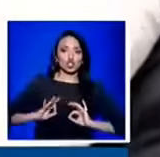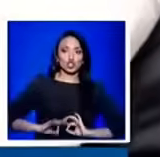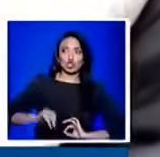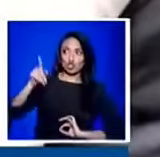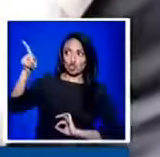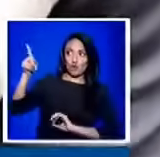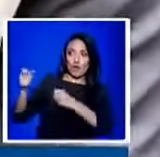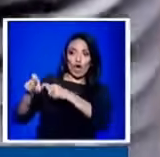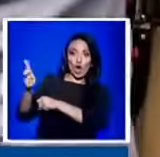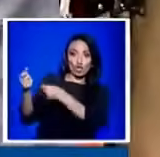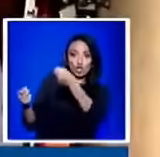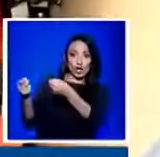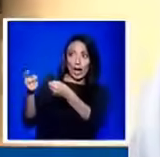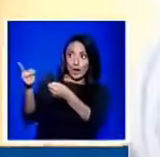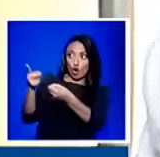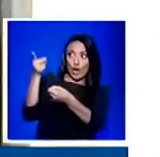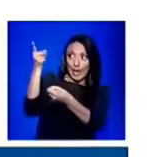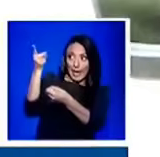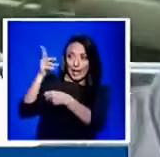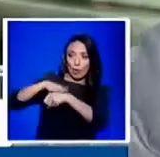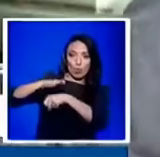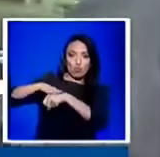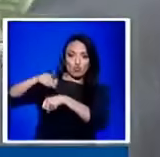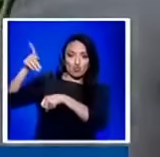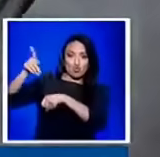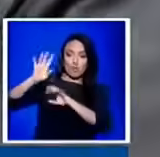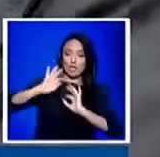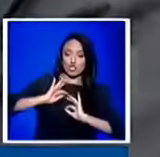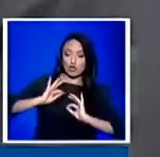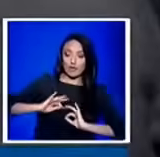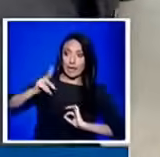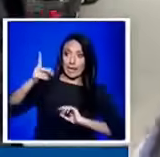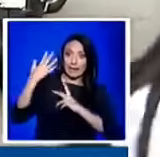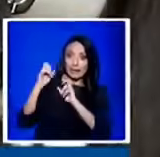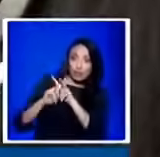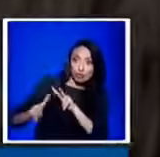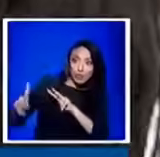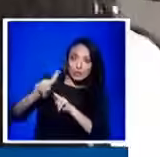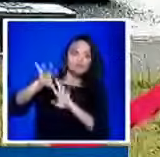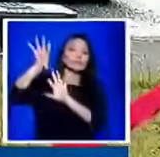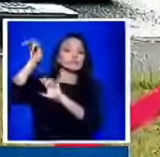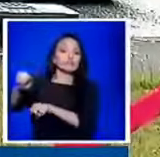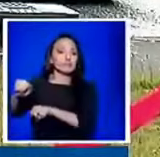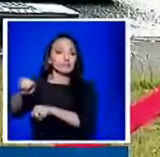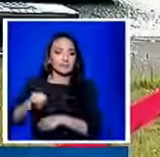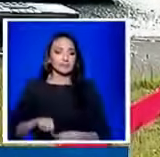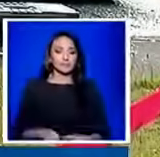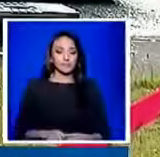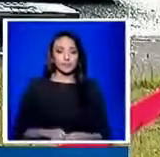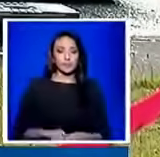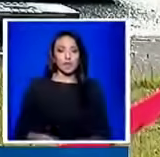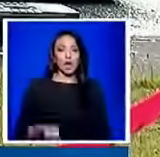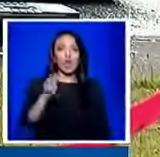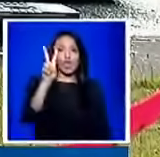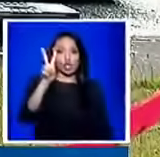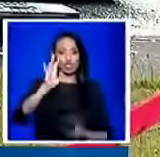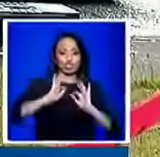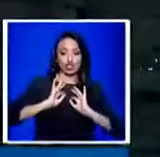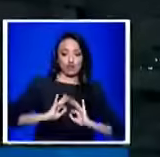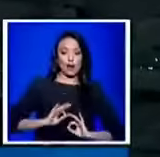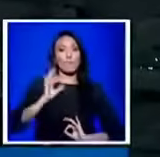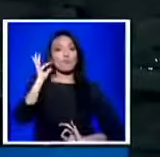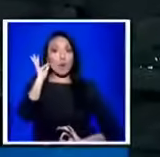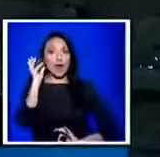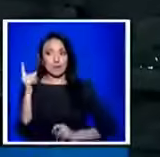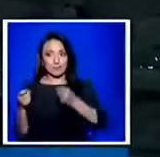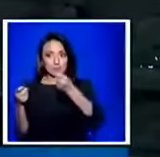conductor de la concretera, que ha querido huirse, y entonces ya le han cogido al señor. Los dos conductores, la de la buseta